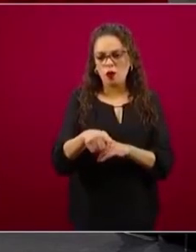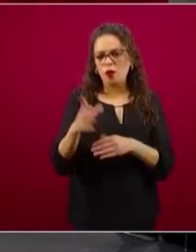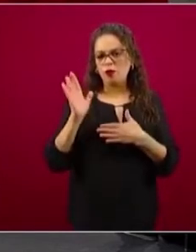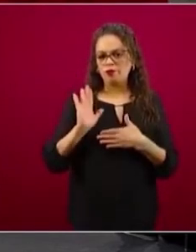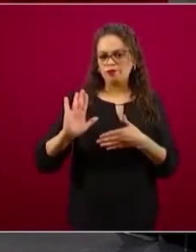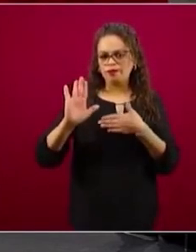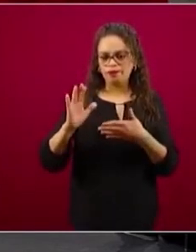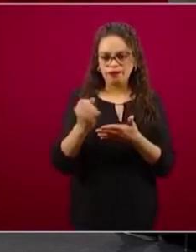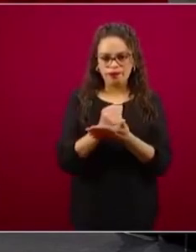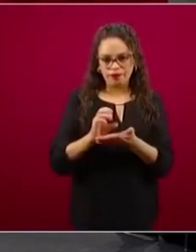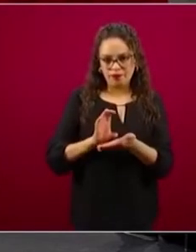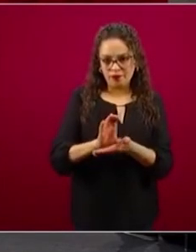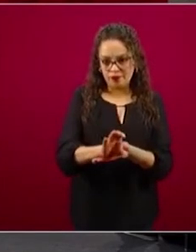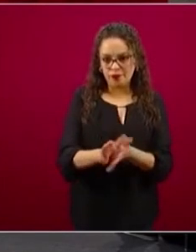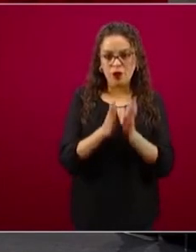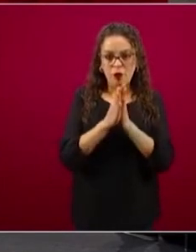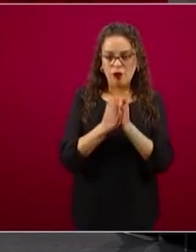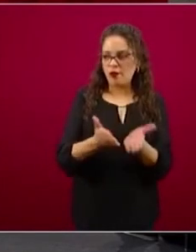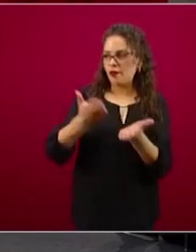gracias.